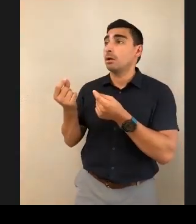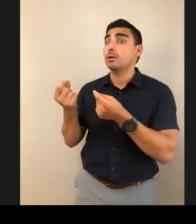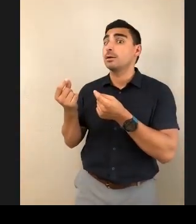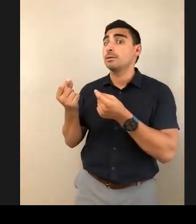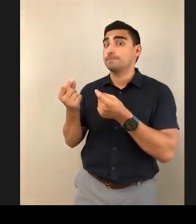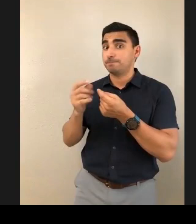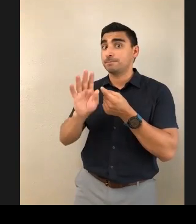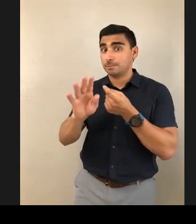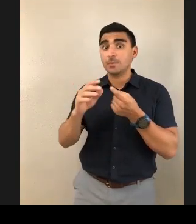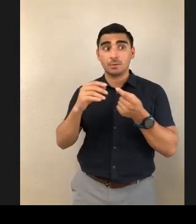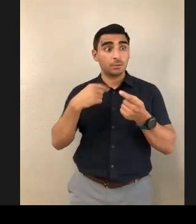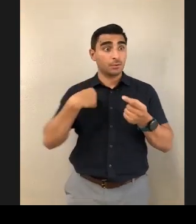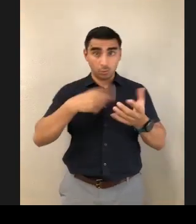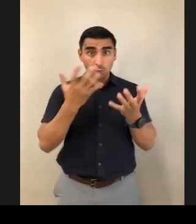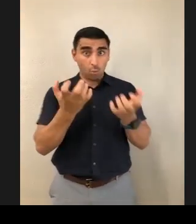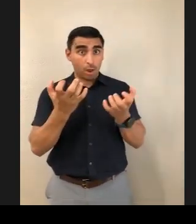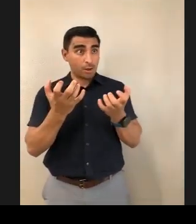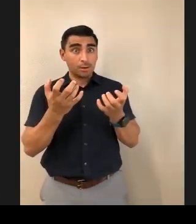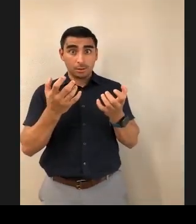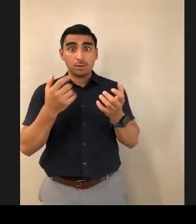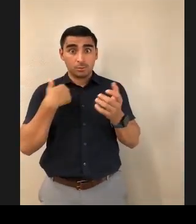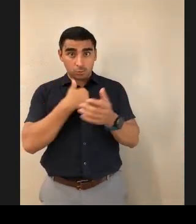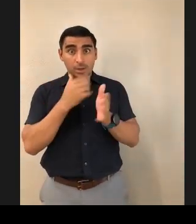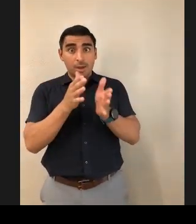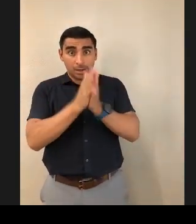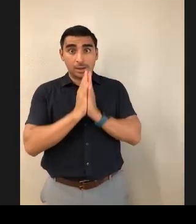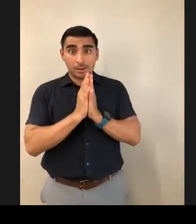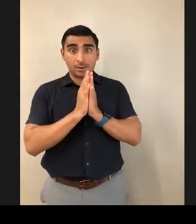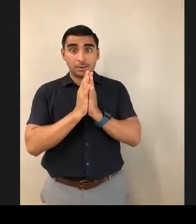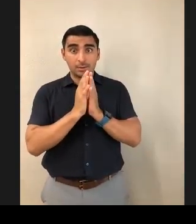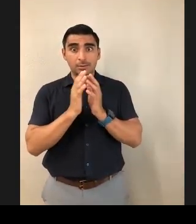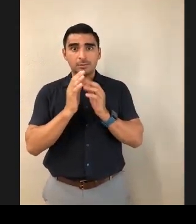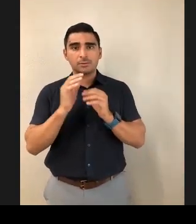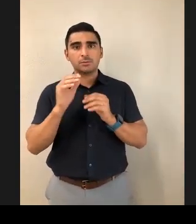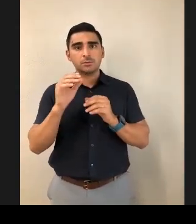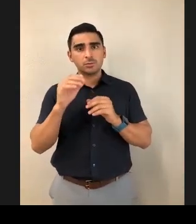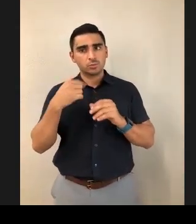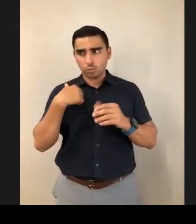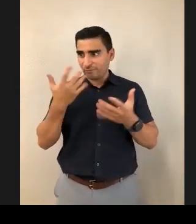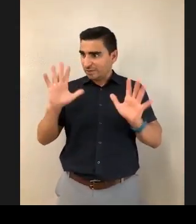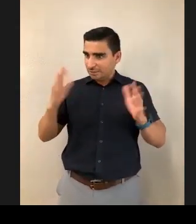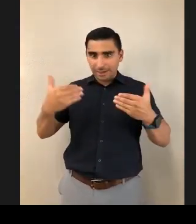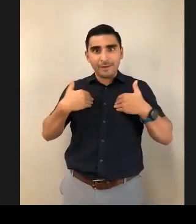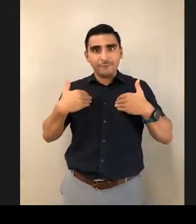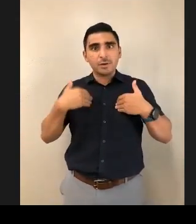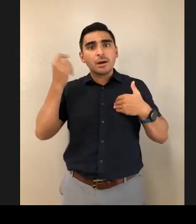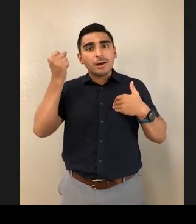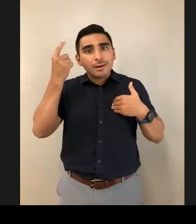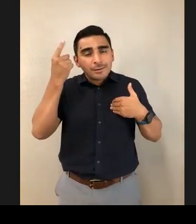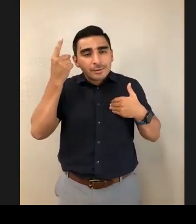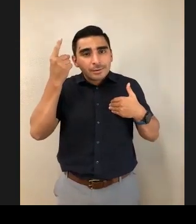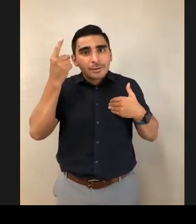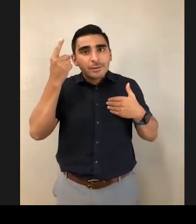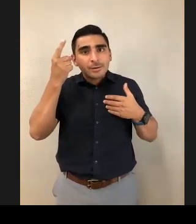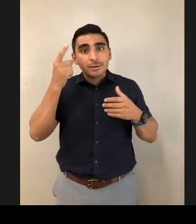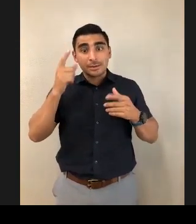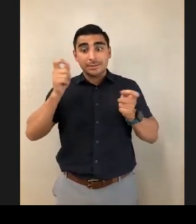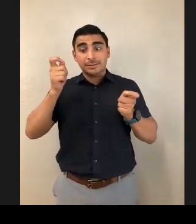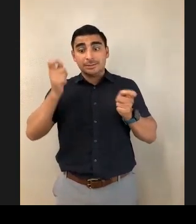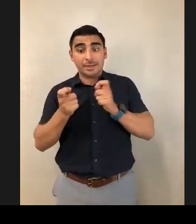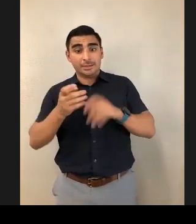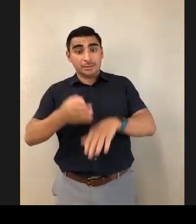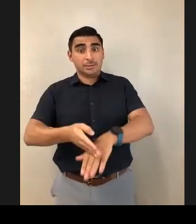crea que queríamos esto, nosotros pedimos esto. Como decía el señor Atkinson,